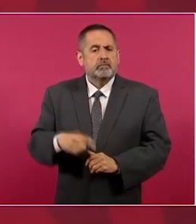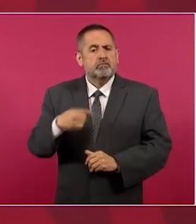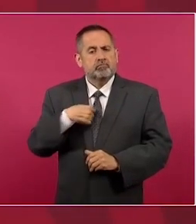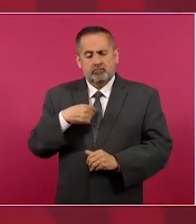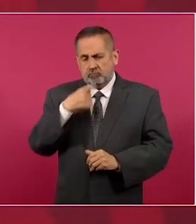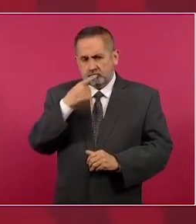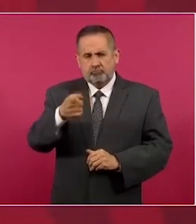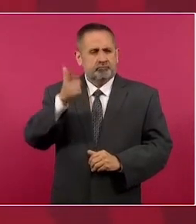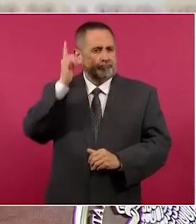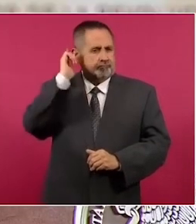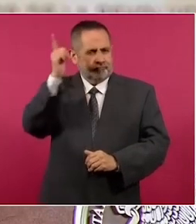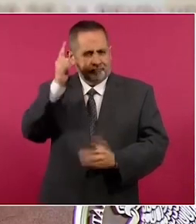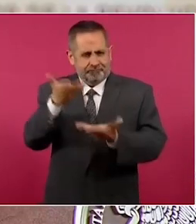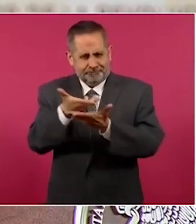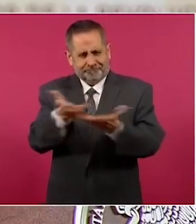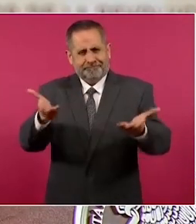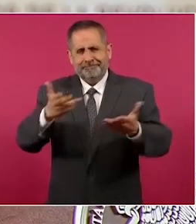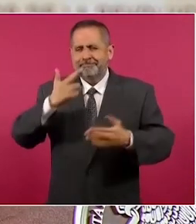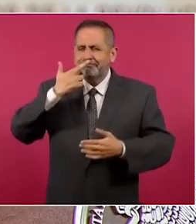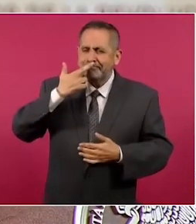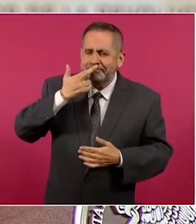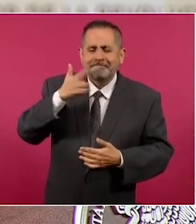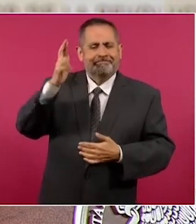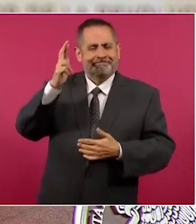les deseo a ustedes lo mejor.